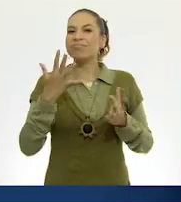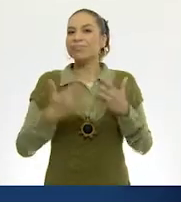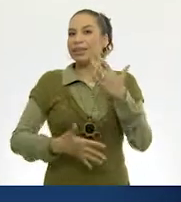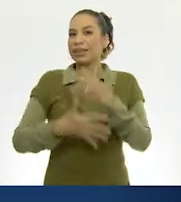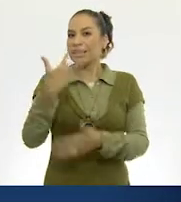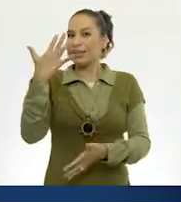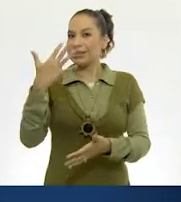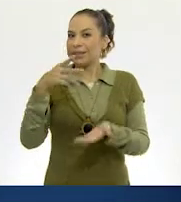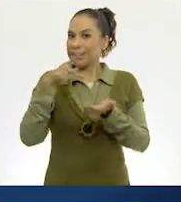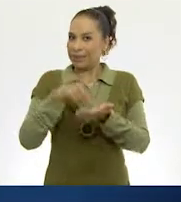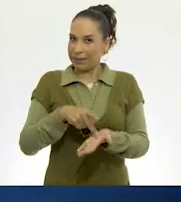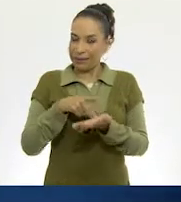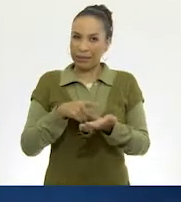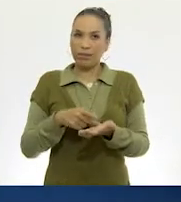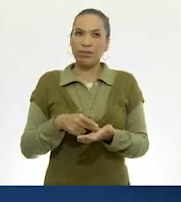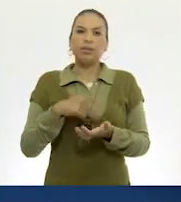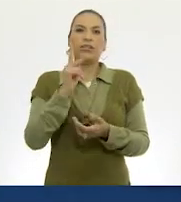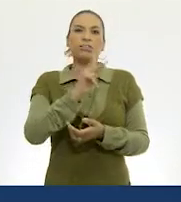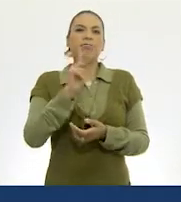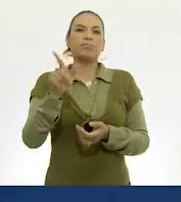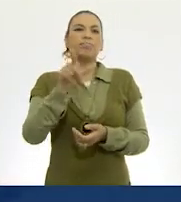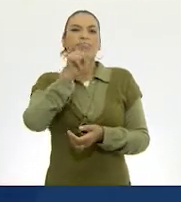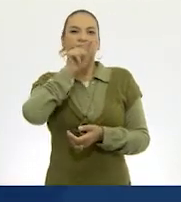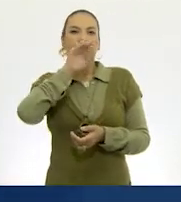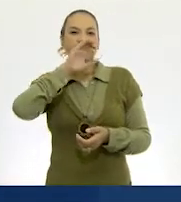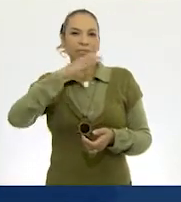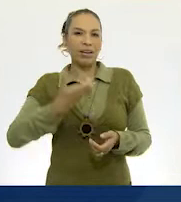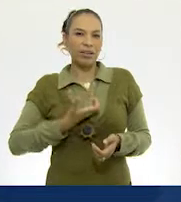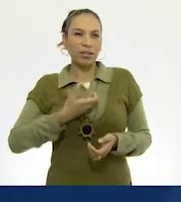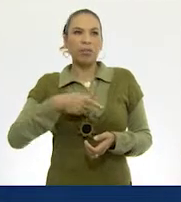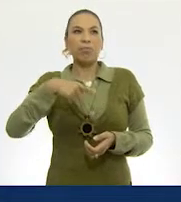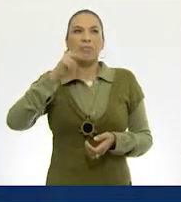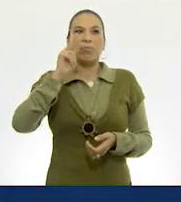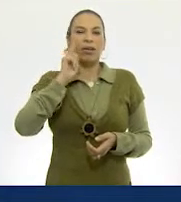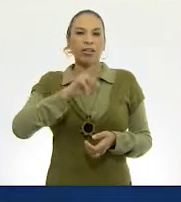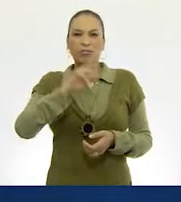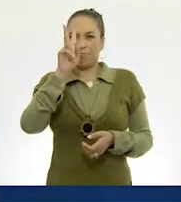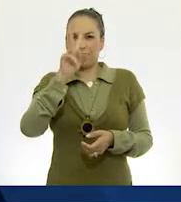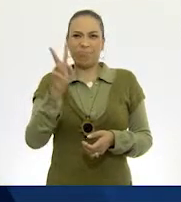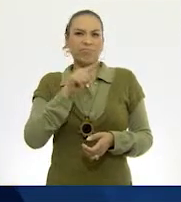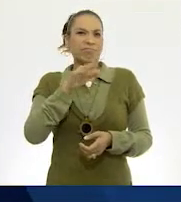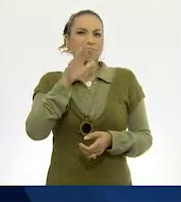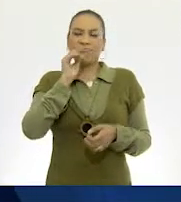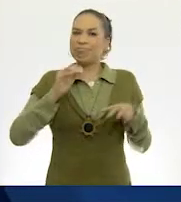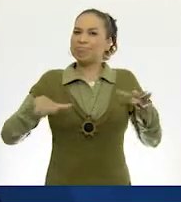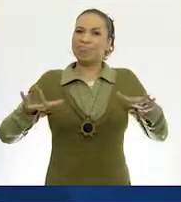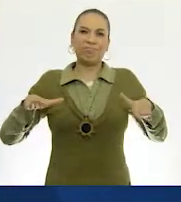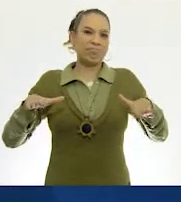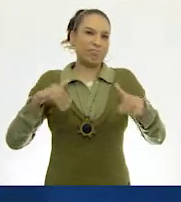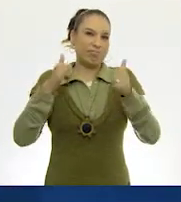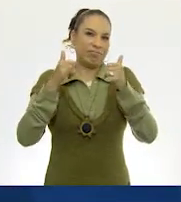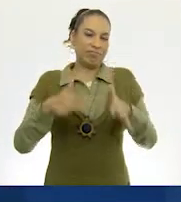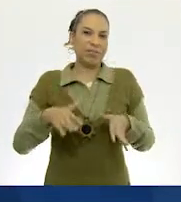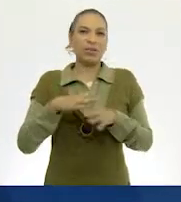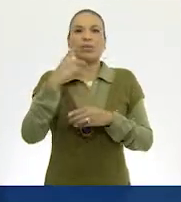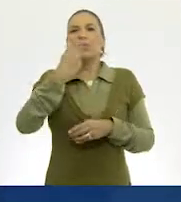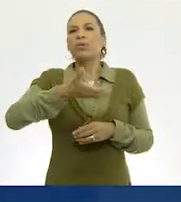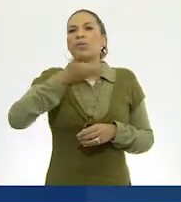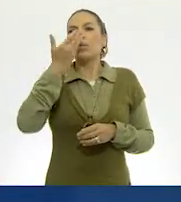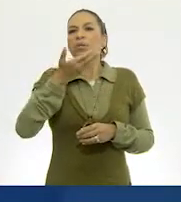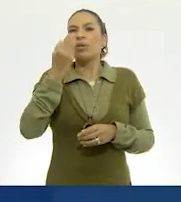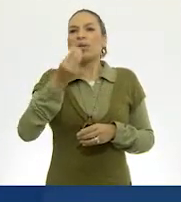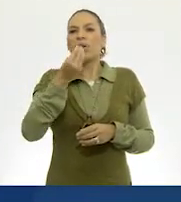15 kilogramos. Era pariente de las palomas, pero era tan pesada que no podía volar y tenía hábitos